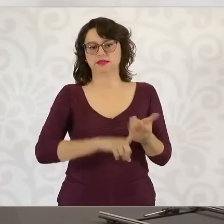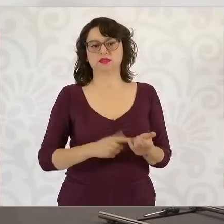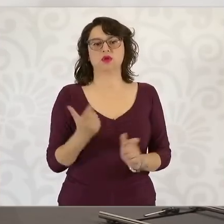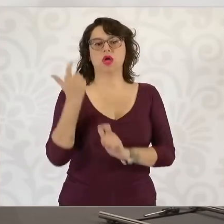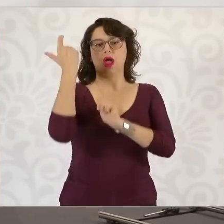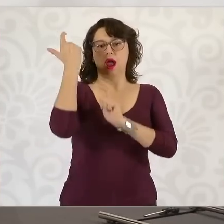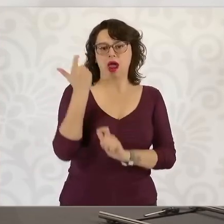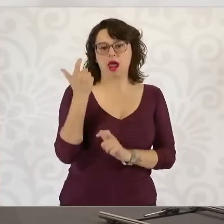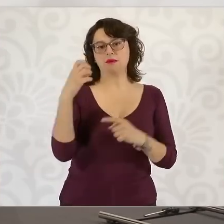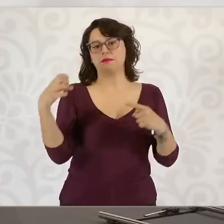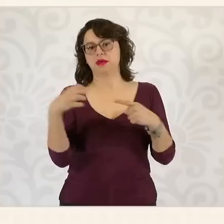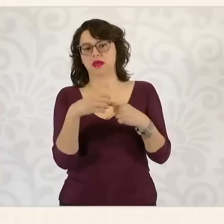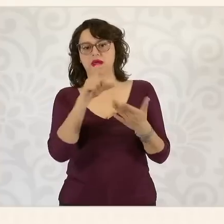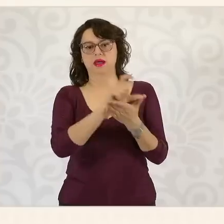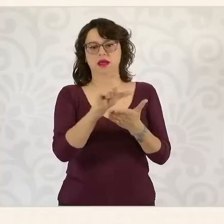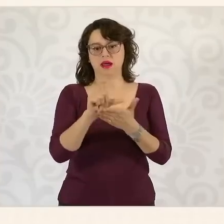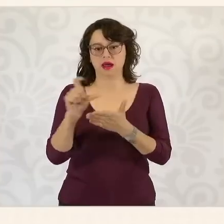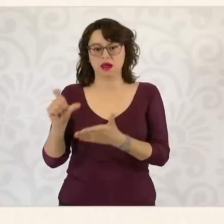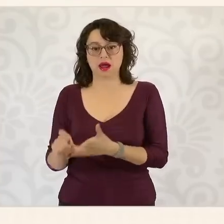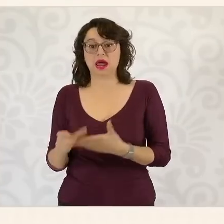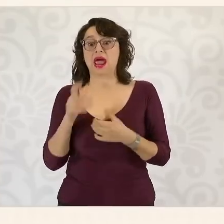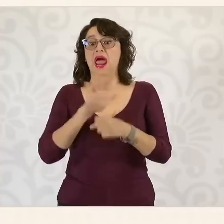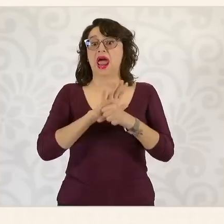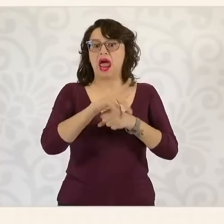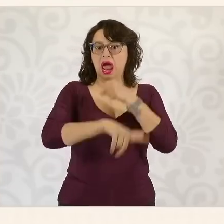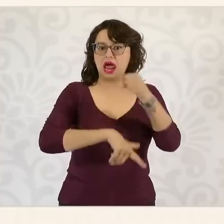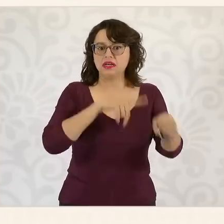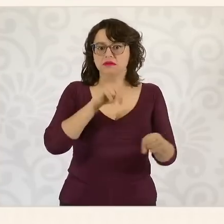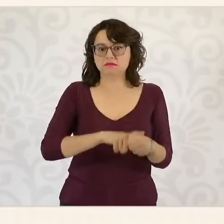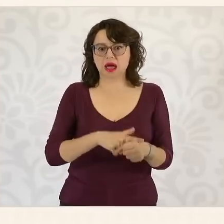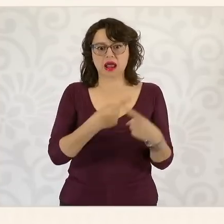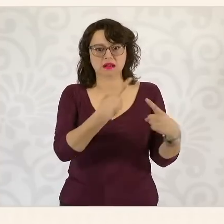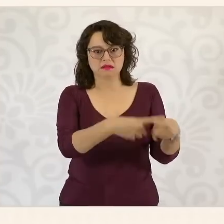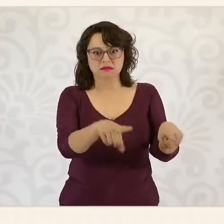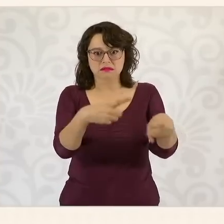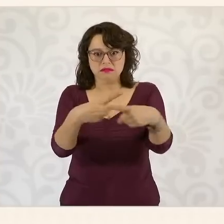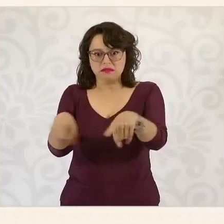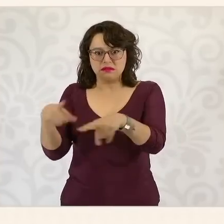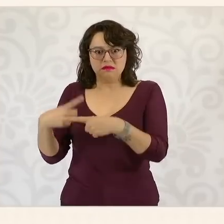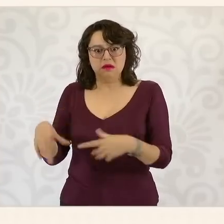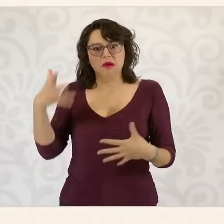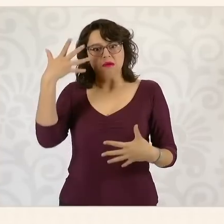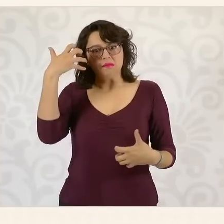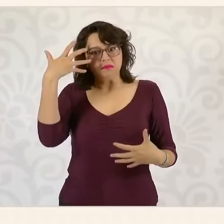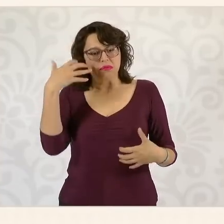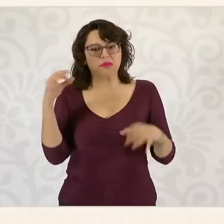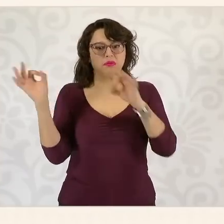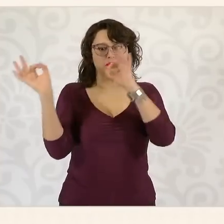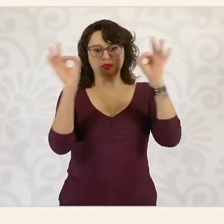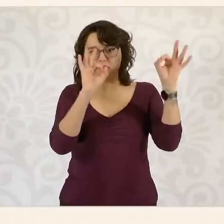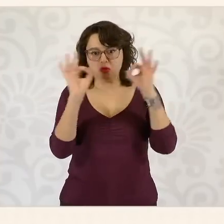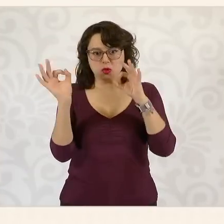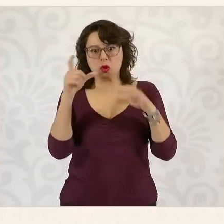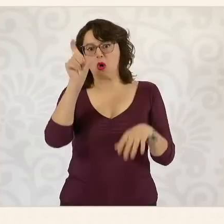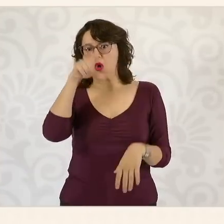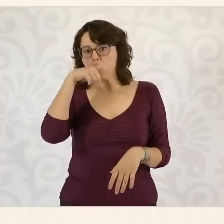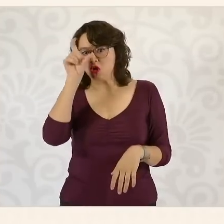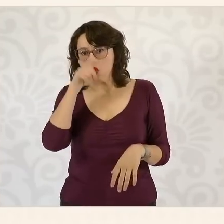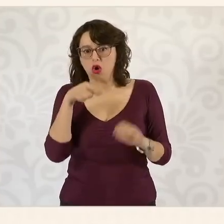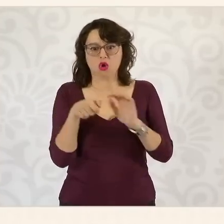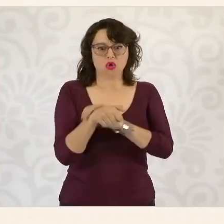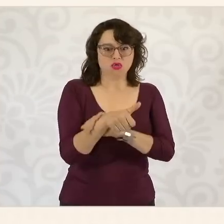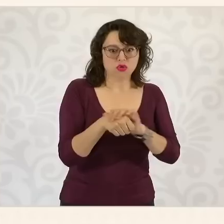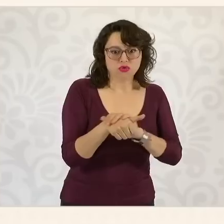exóticos, entre ellos un tigre siberiano, un mono araña, un mandril, tortugas, lagartos, búhos, loros y animales en peligro